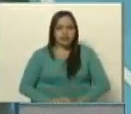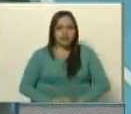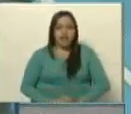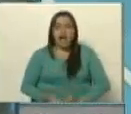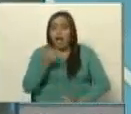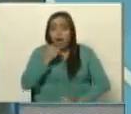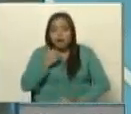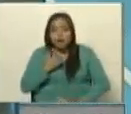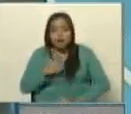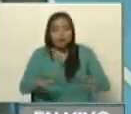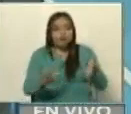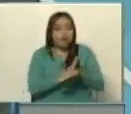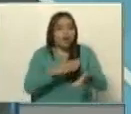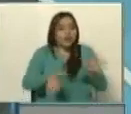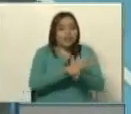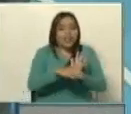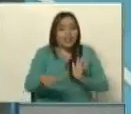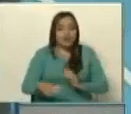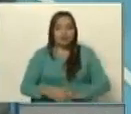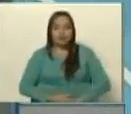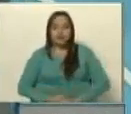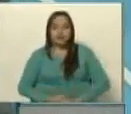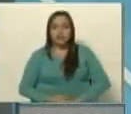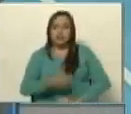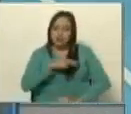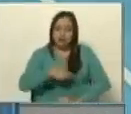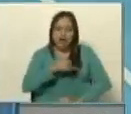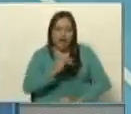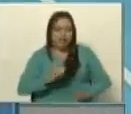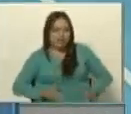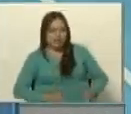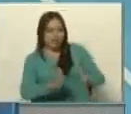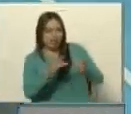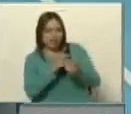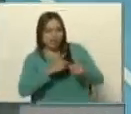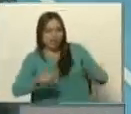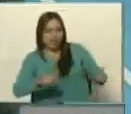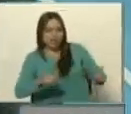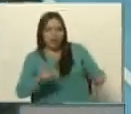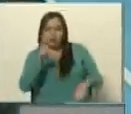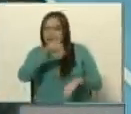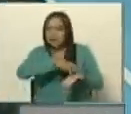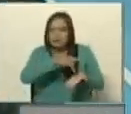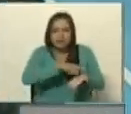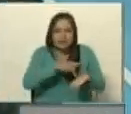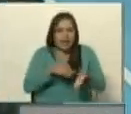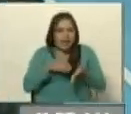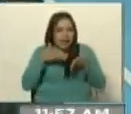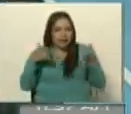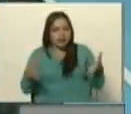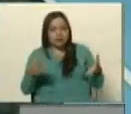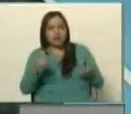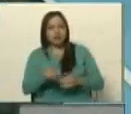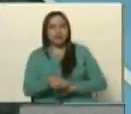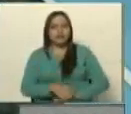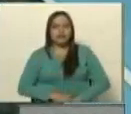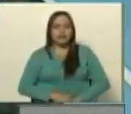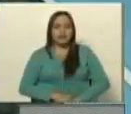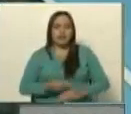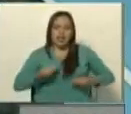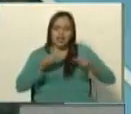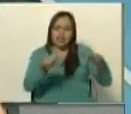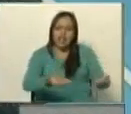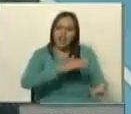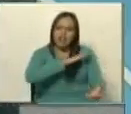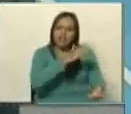del derecho, y que estamos en la ruta democrática amplia, participativa, en el empoderamiento de las